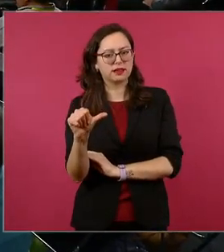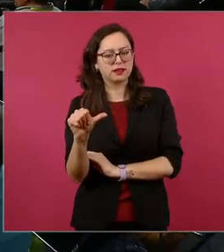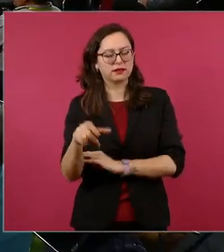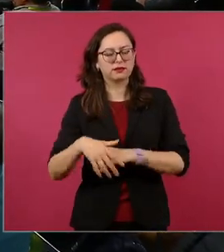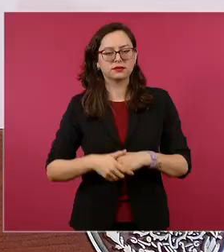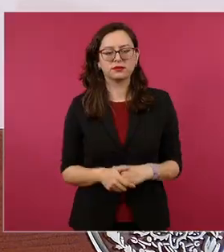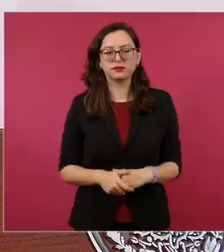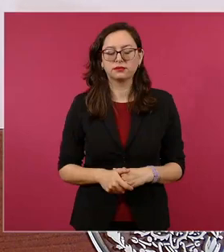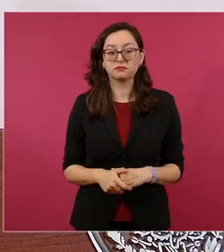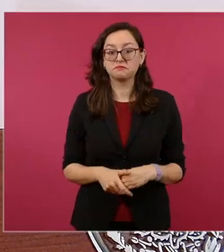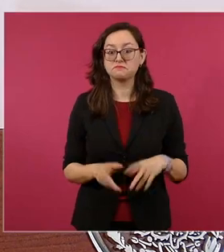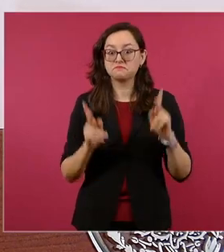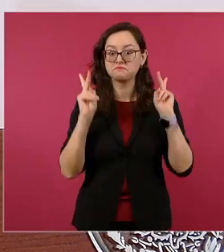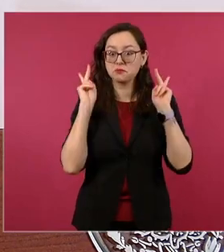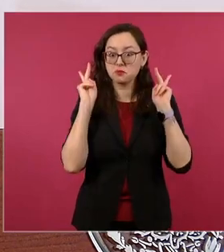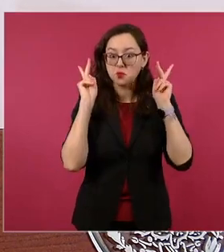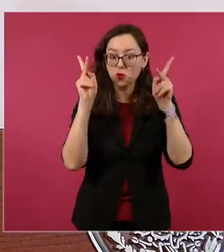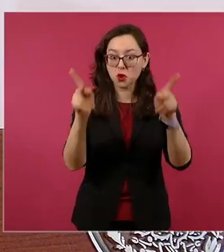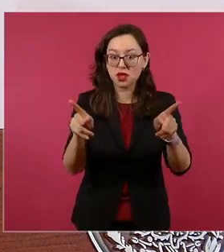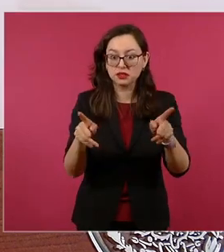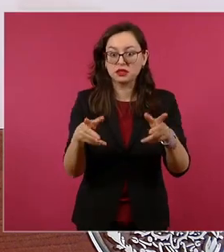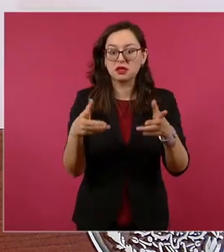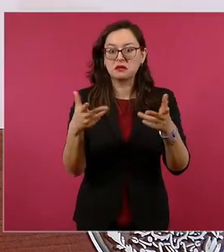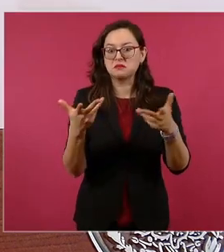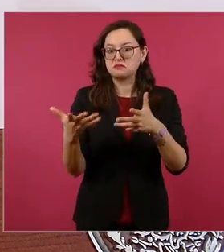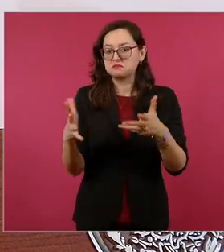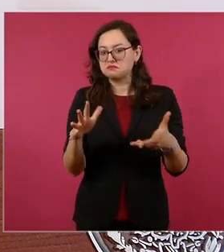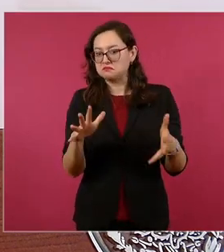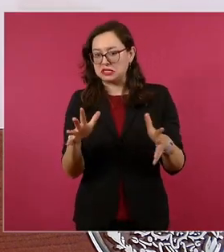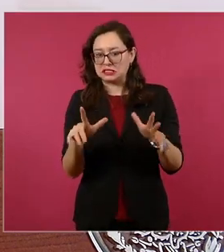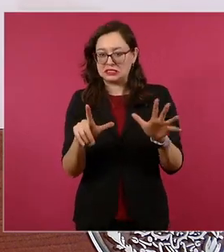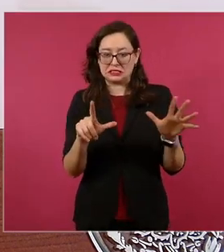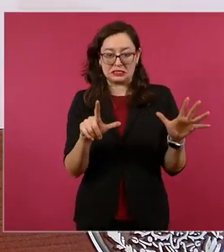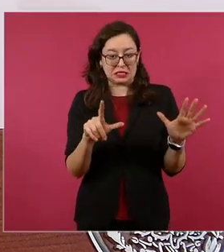es un puente como de 700 metros.